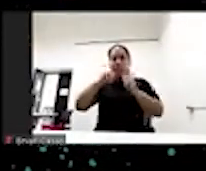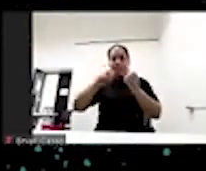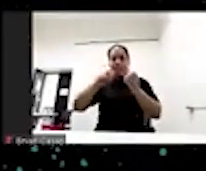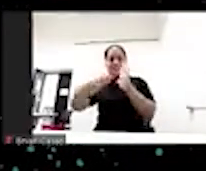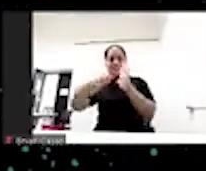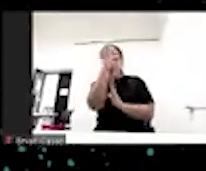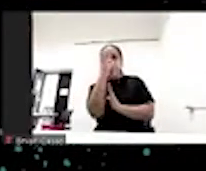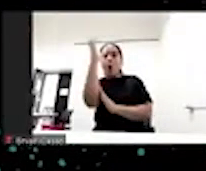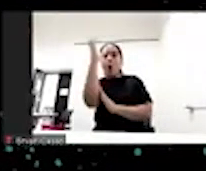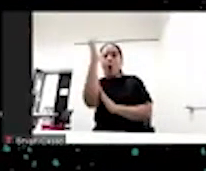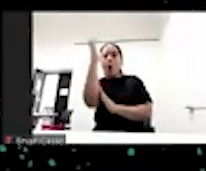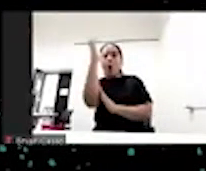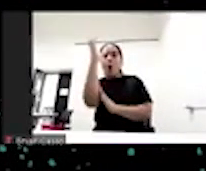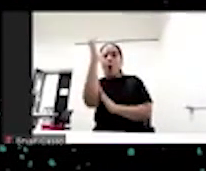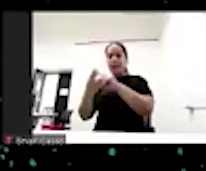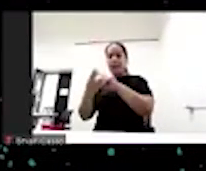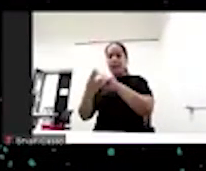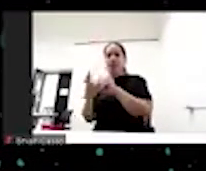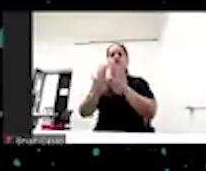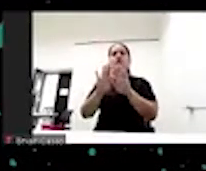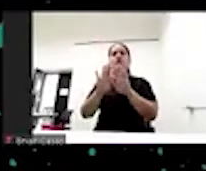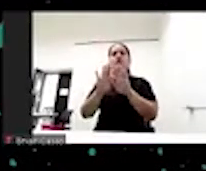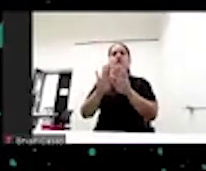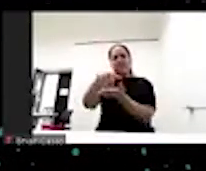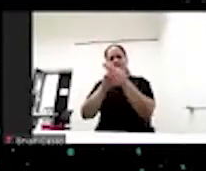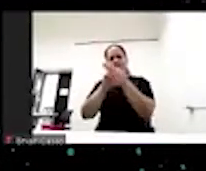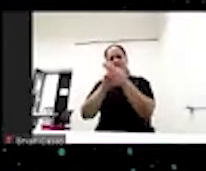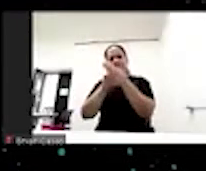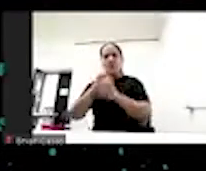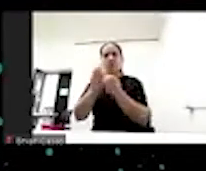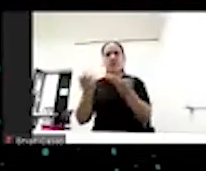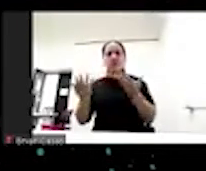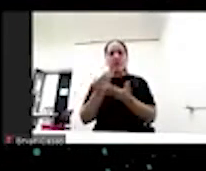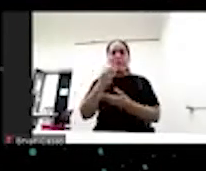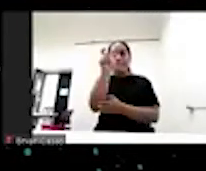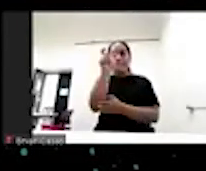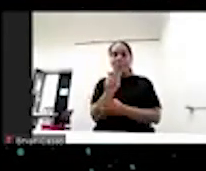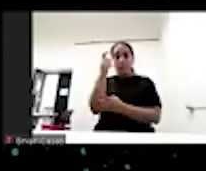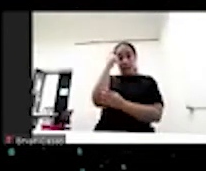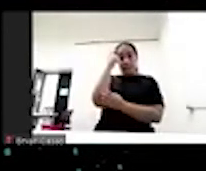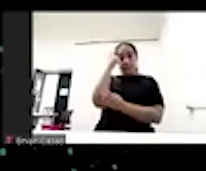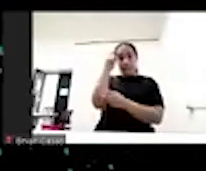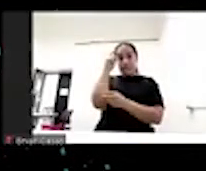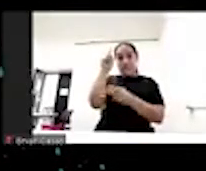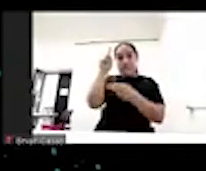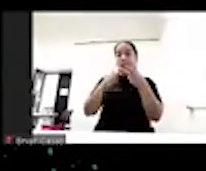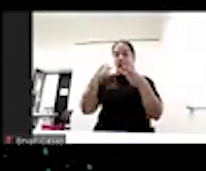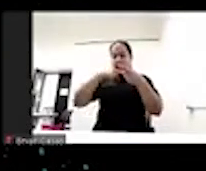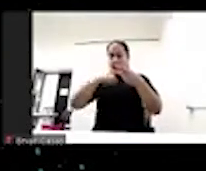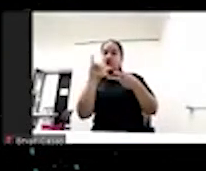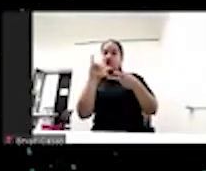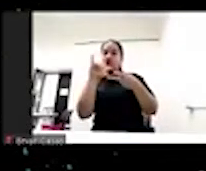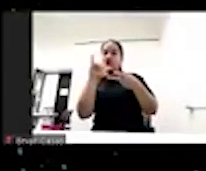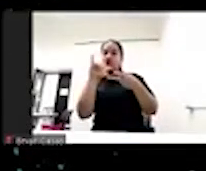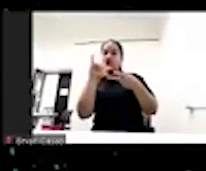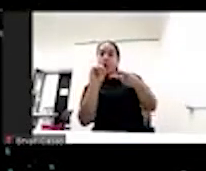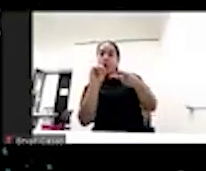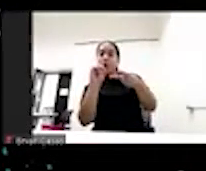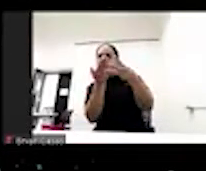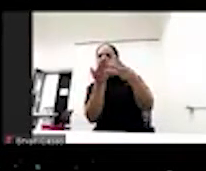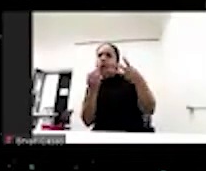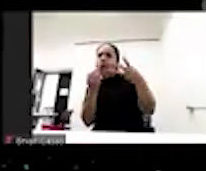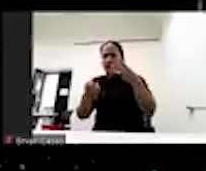de oposición que se registra entre el sujeto pensante, es decir, el yo, y el objeto pensado, o sea, el no